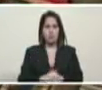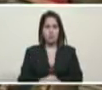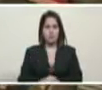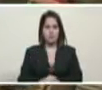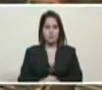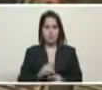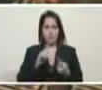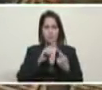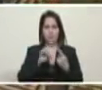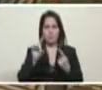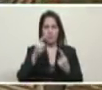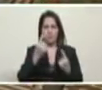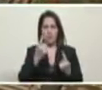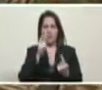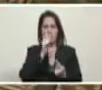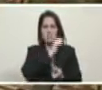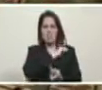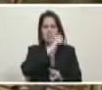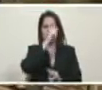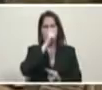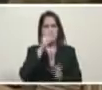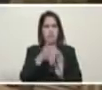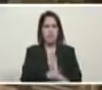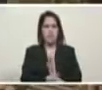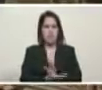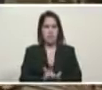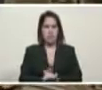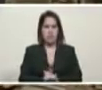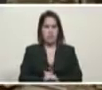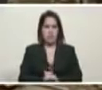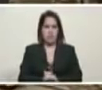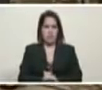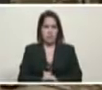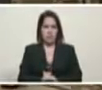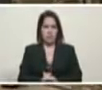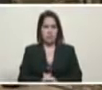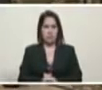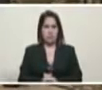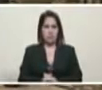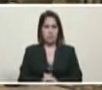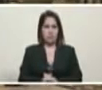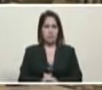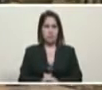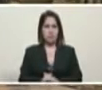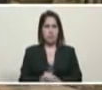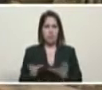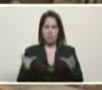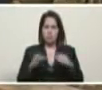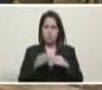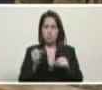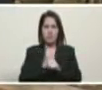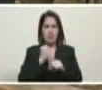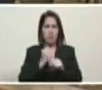primer teniente Benis Daniel Ortiz Querales, plaza del Comando Nacional de Antiextorsión y Secuestro.